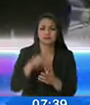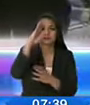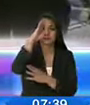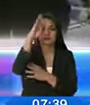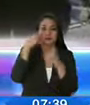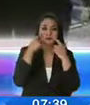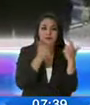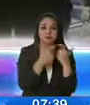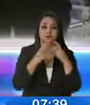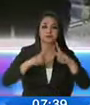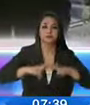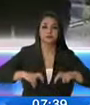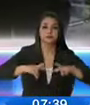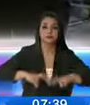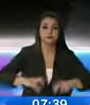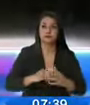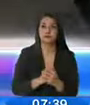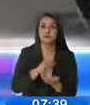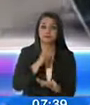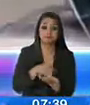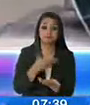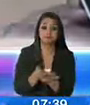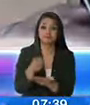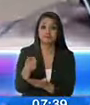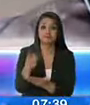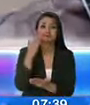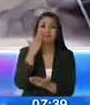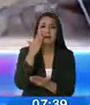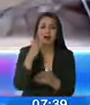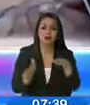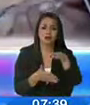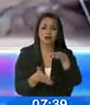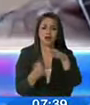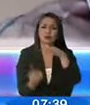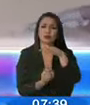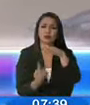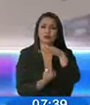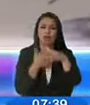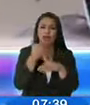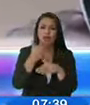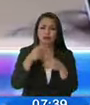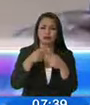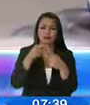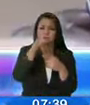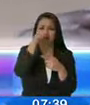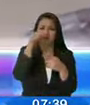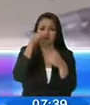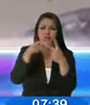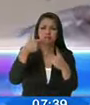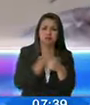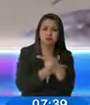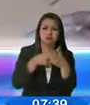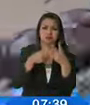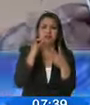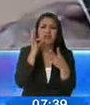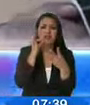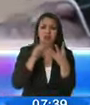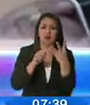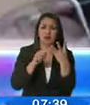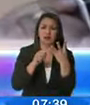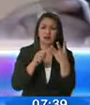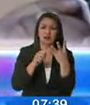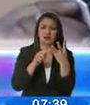casa, que lo había hecho ese brebaje con alcohol, heroína, cocaína, marihuana y